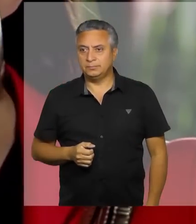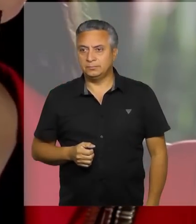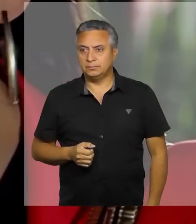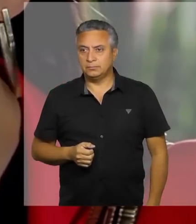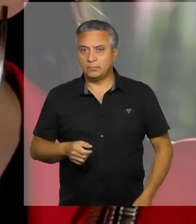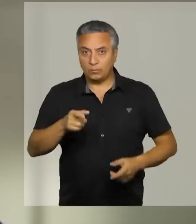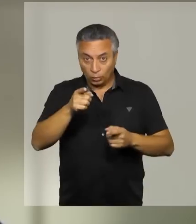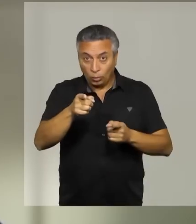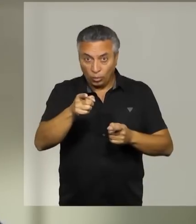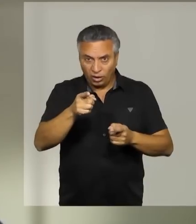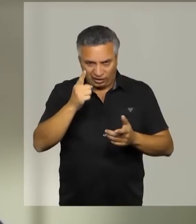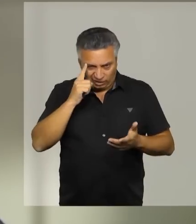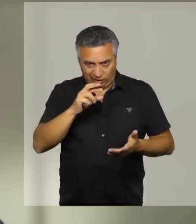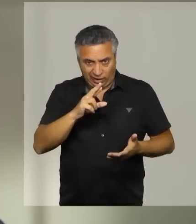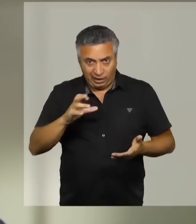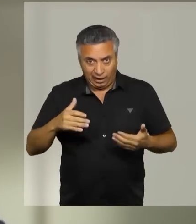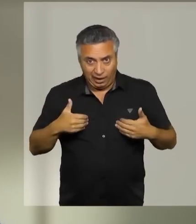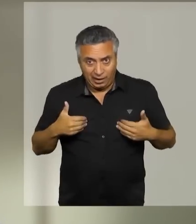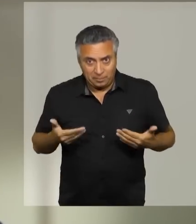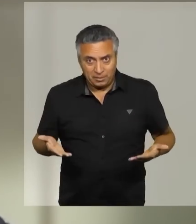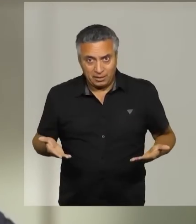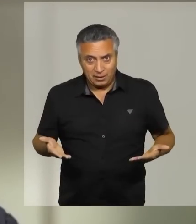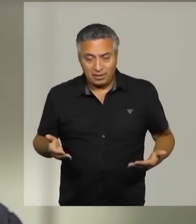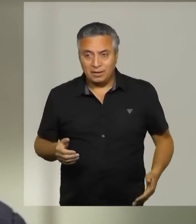Tienes que creerme.